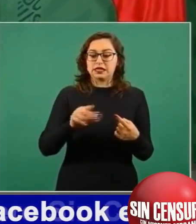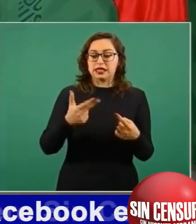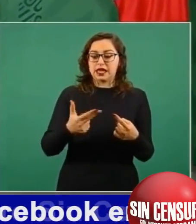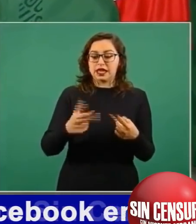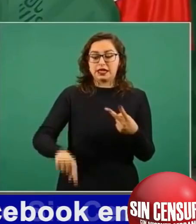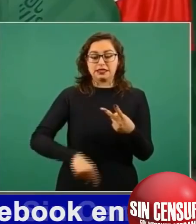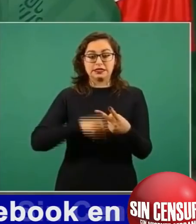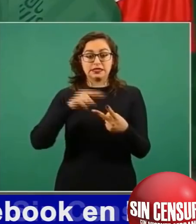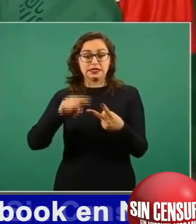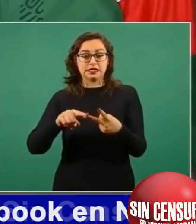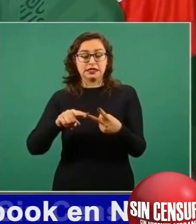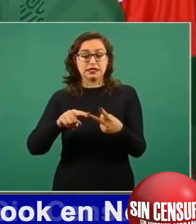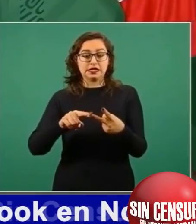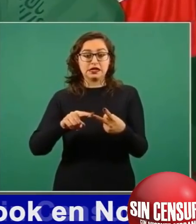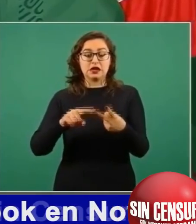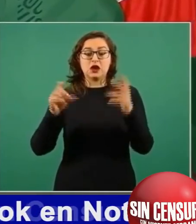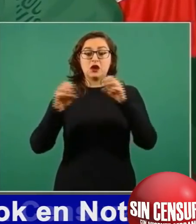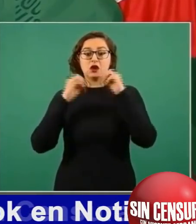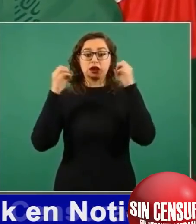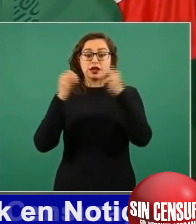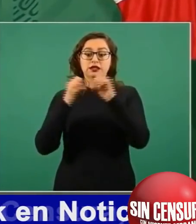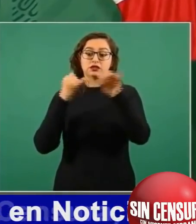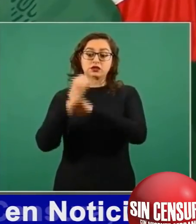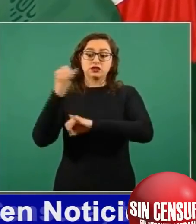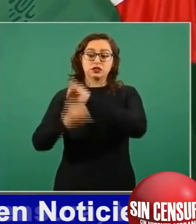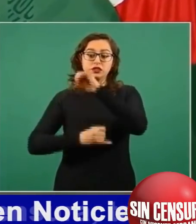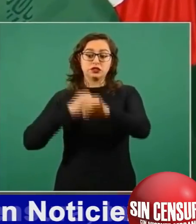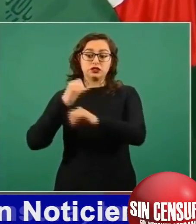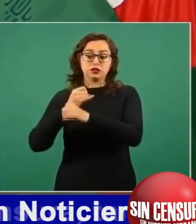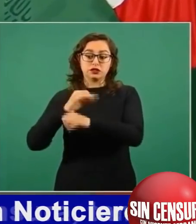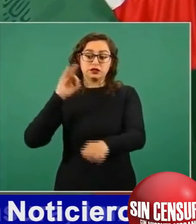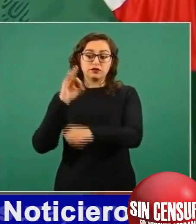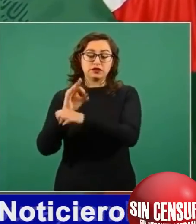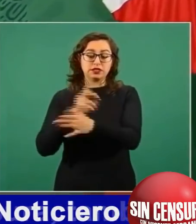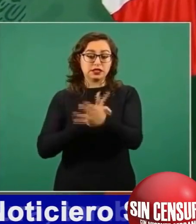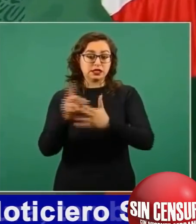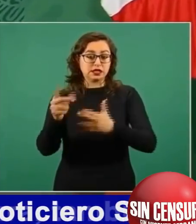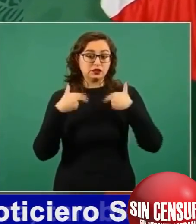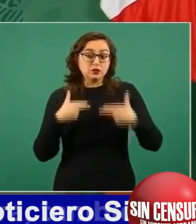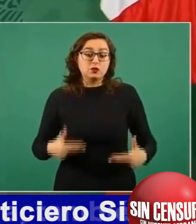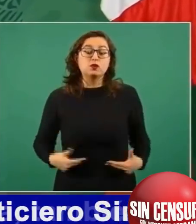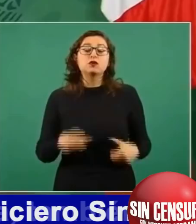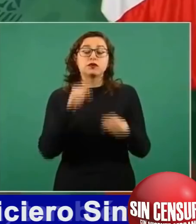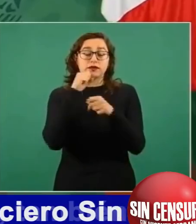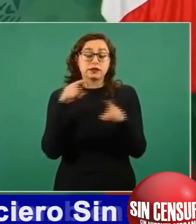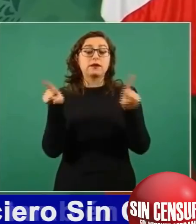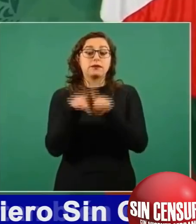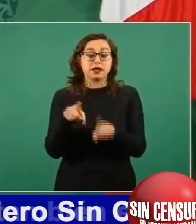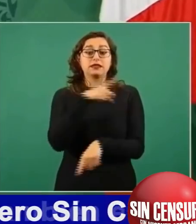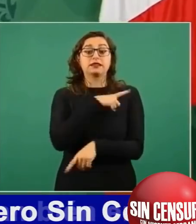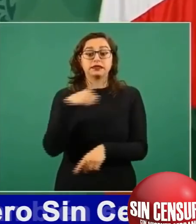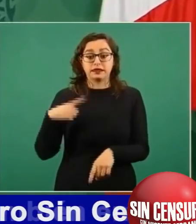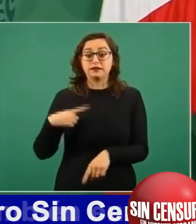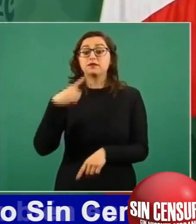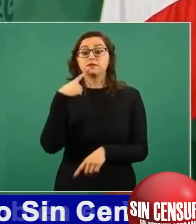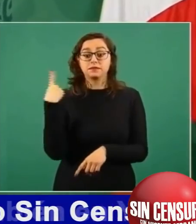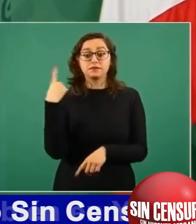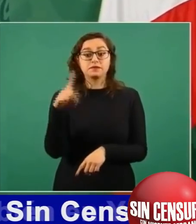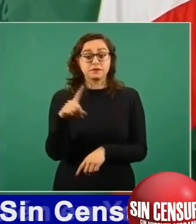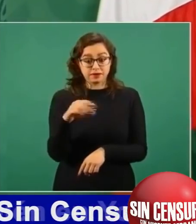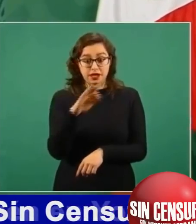los organismos internacionales de defensa de derechos humanos. O sea, sí hay forma,